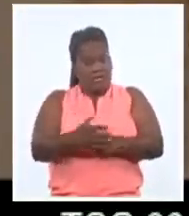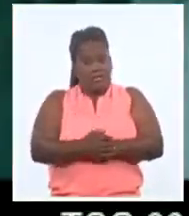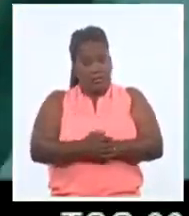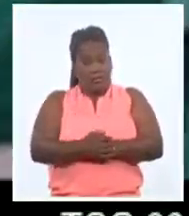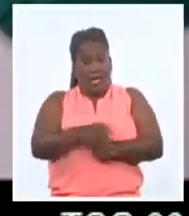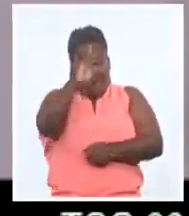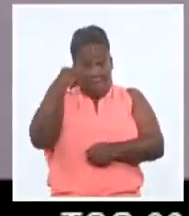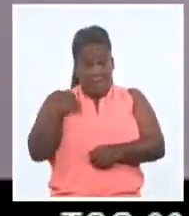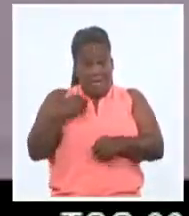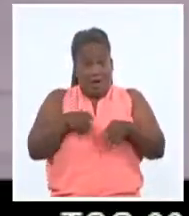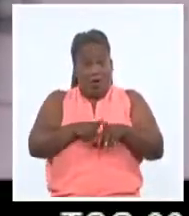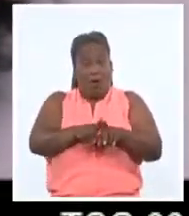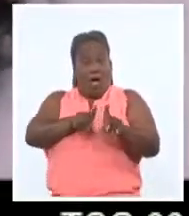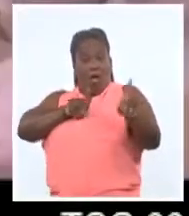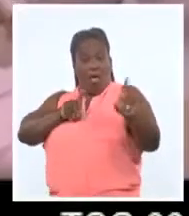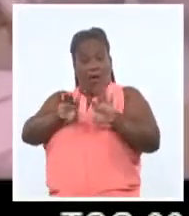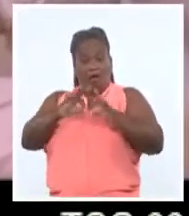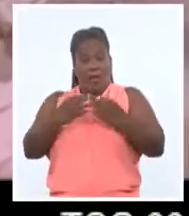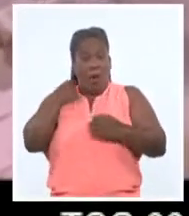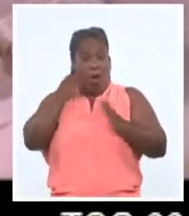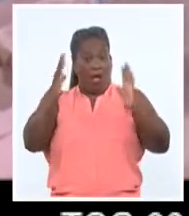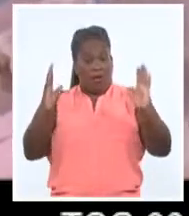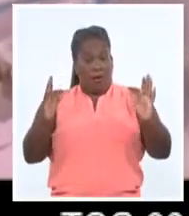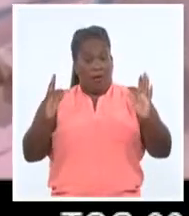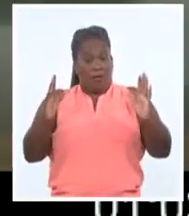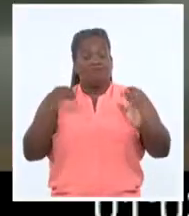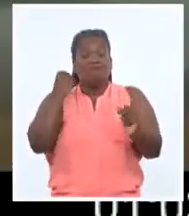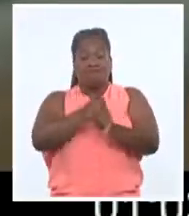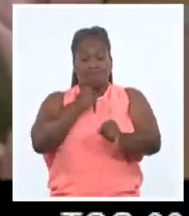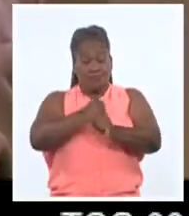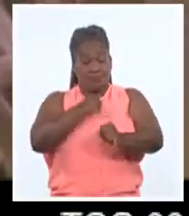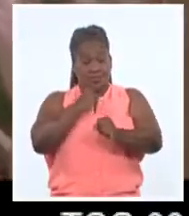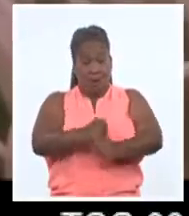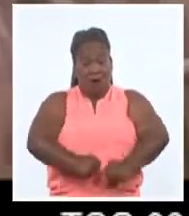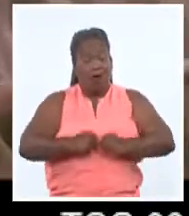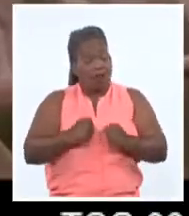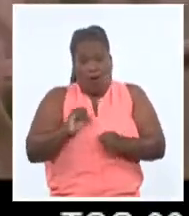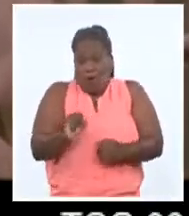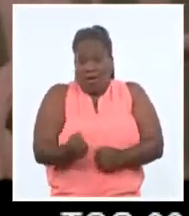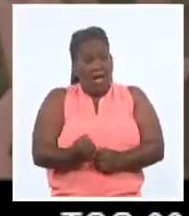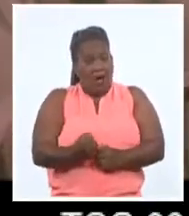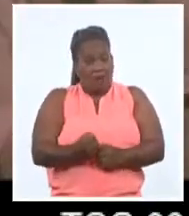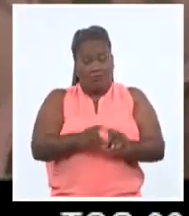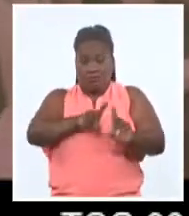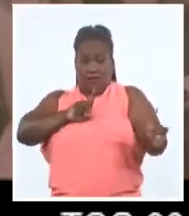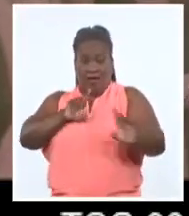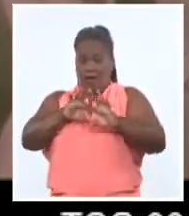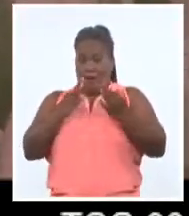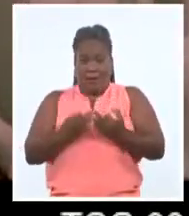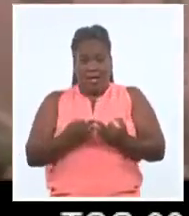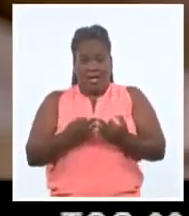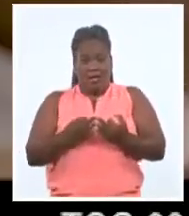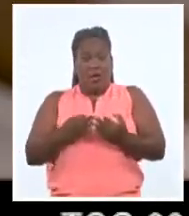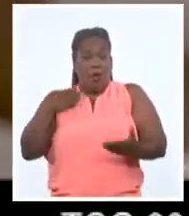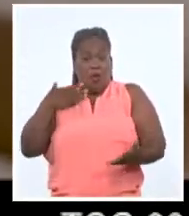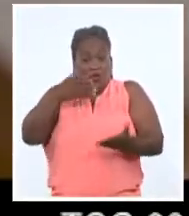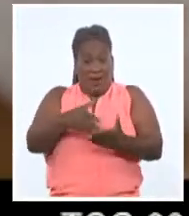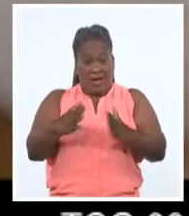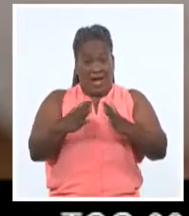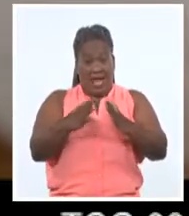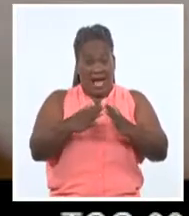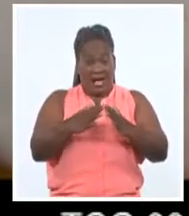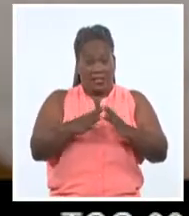familia ese primer año. El régimen de trabajo los obligaba a estar lejos de la familia, los obligaba también a cuando llegaban a su casa tomar